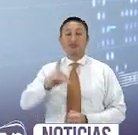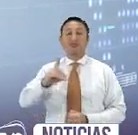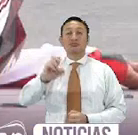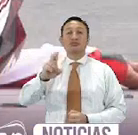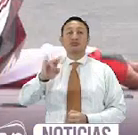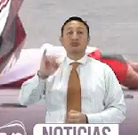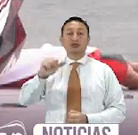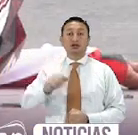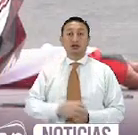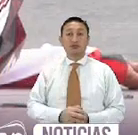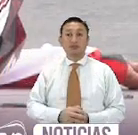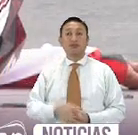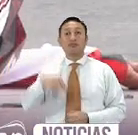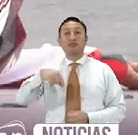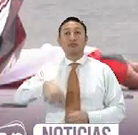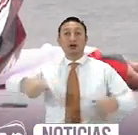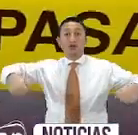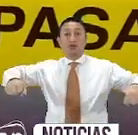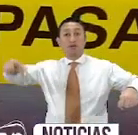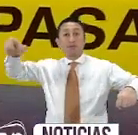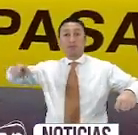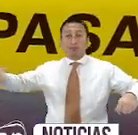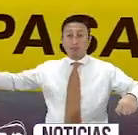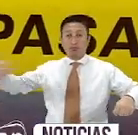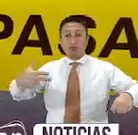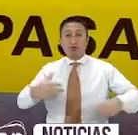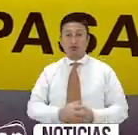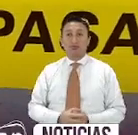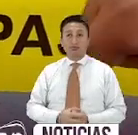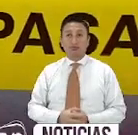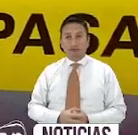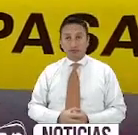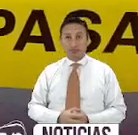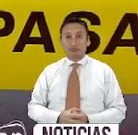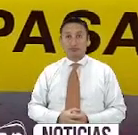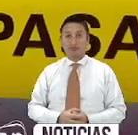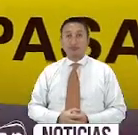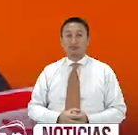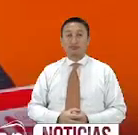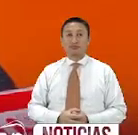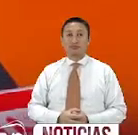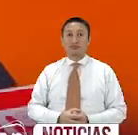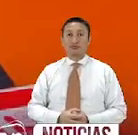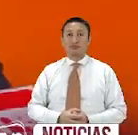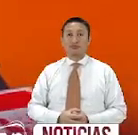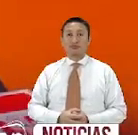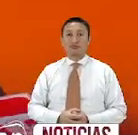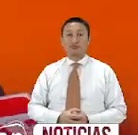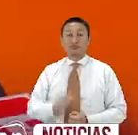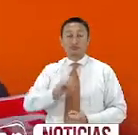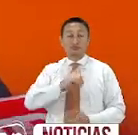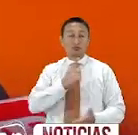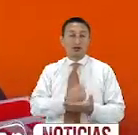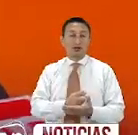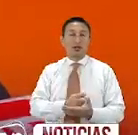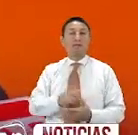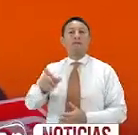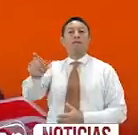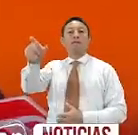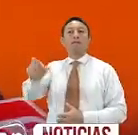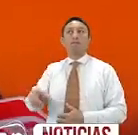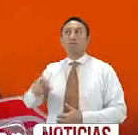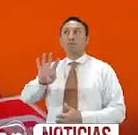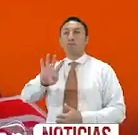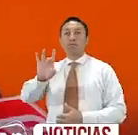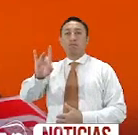Ávila Ortega, quien fue interceptado por sujetos armados a bordo de uno de estos vehículos. Efectivamente, se trata de un ciudadano de